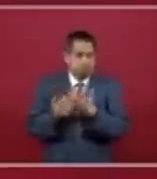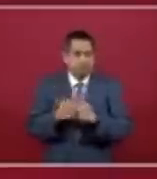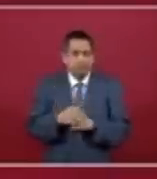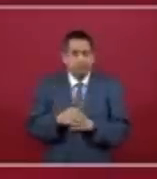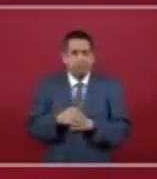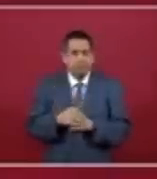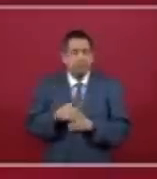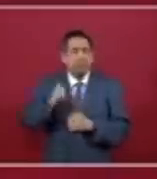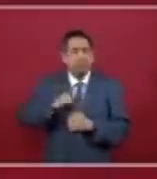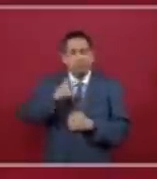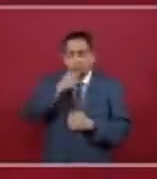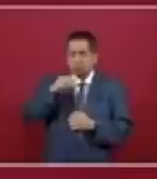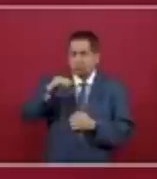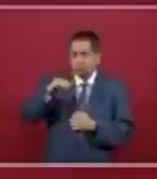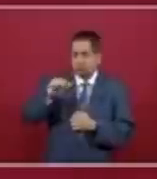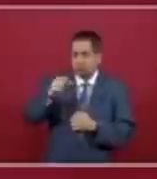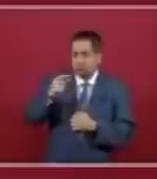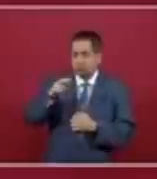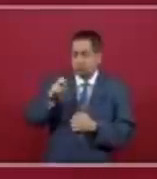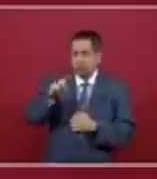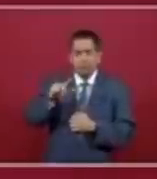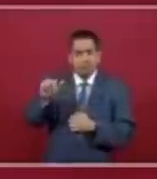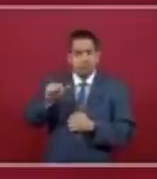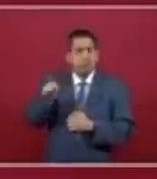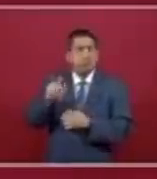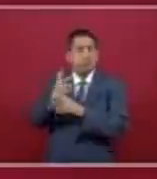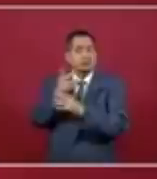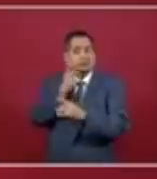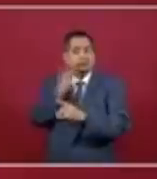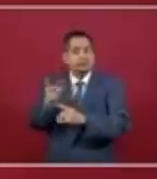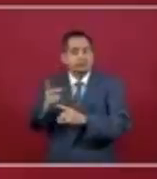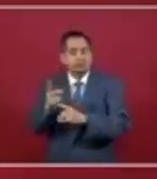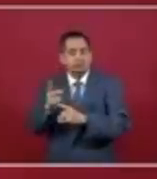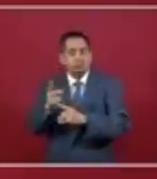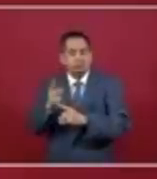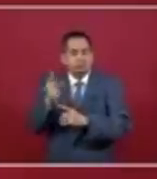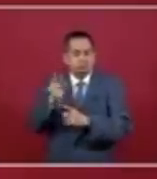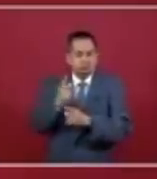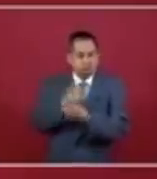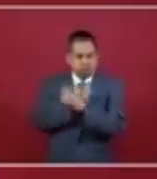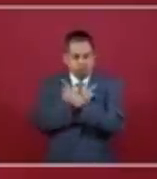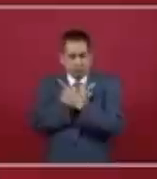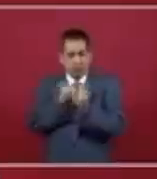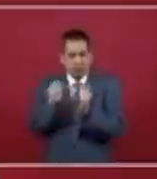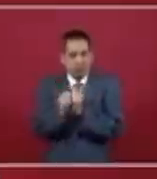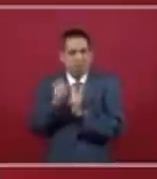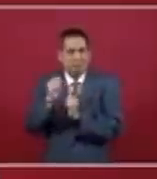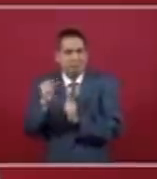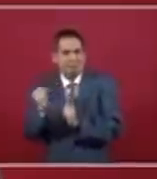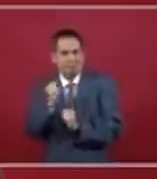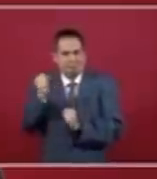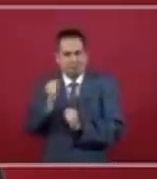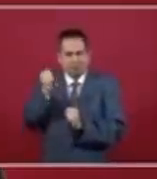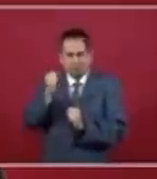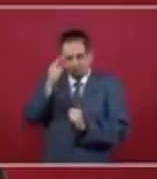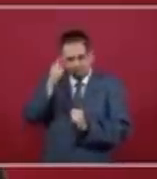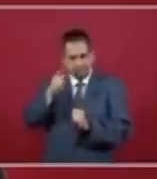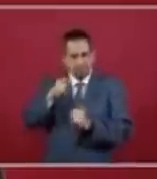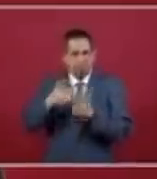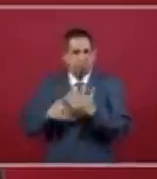Decía Maquiavelo que se necesitaba virtud y fortuna para la